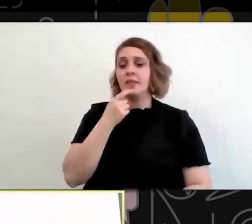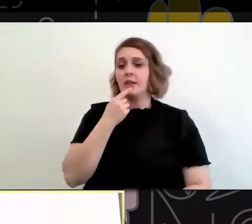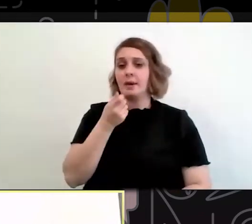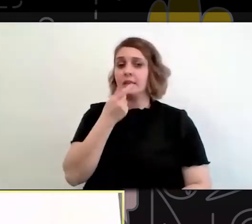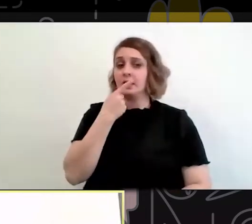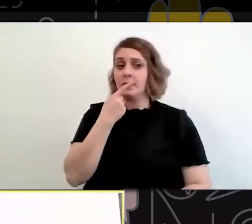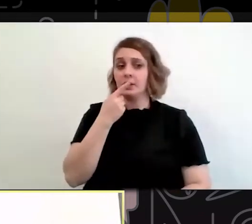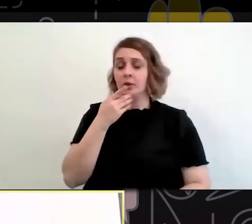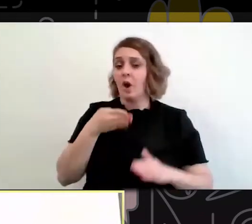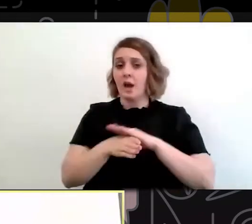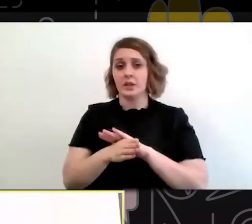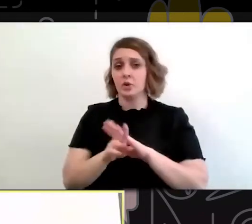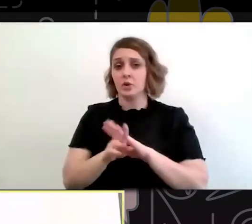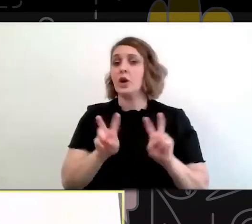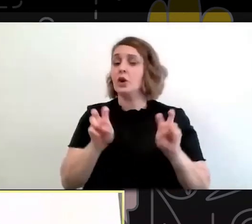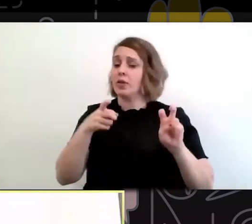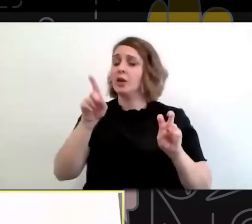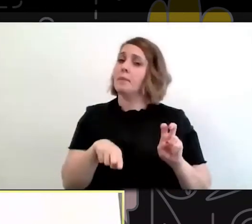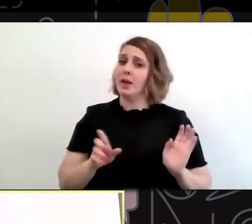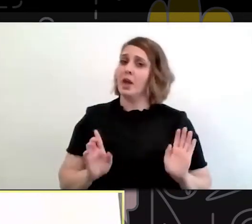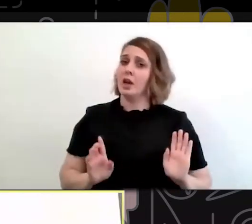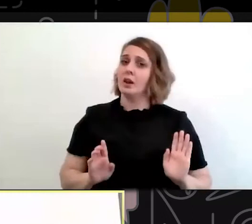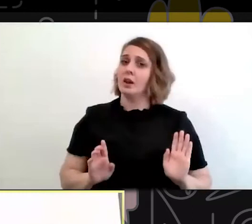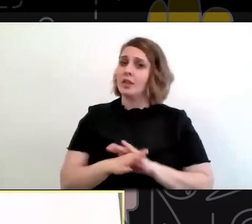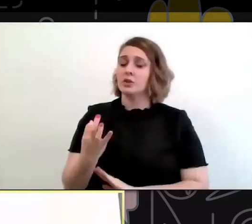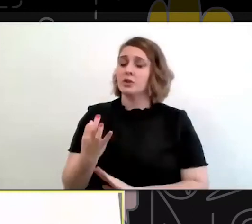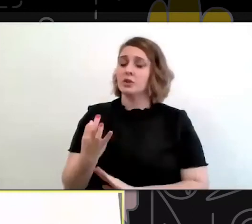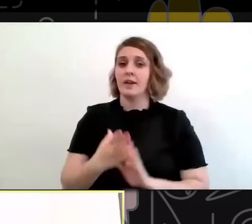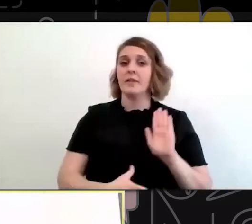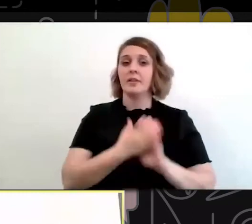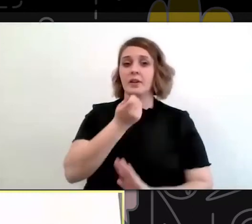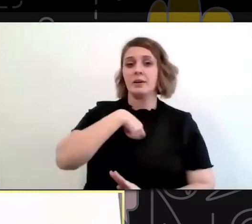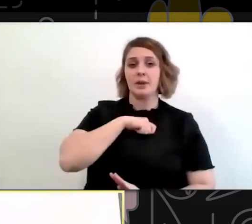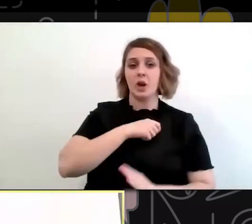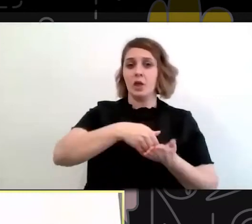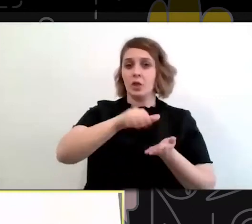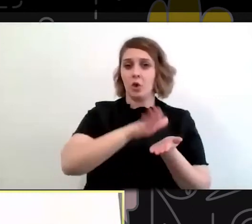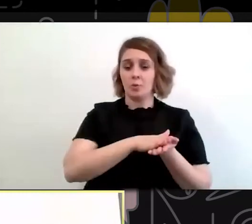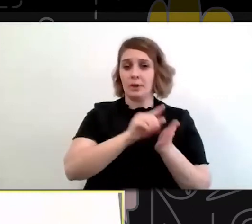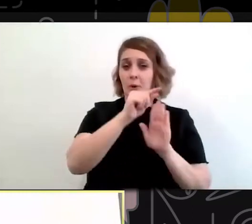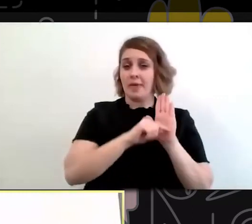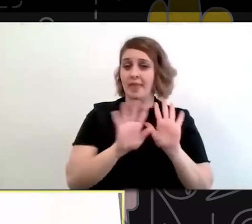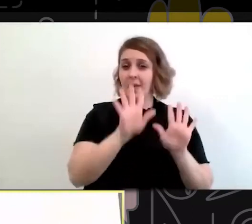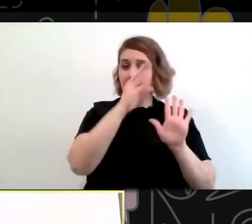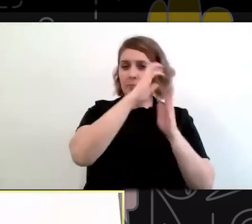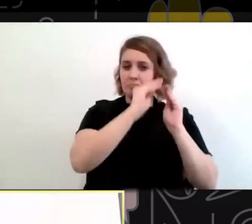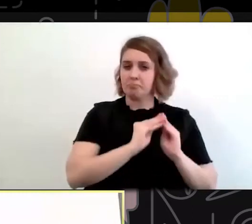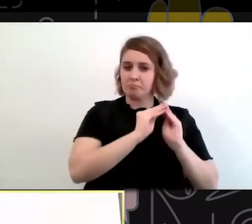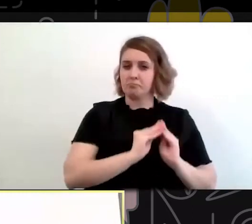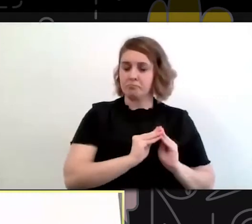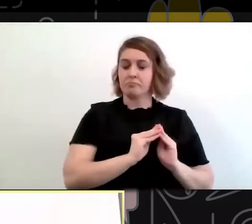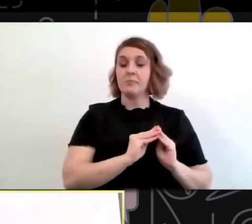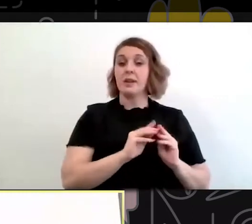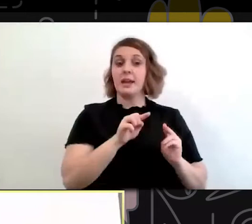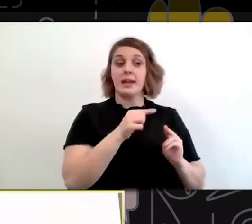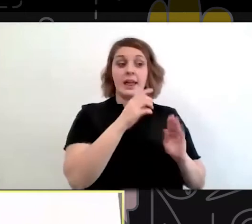igual acceso a la innovación. En este sentido, la Federación Española ha redactado un documento con las 10 medidas y que bueno,